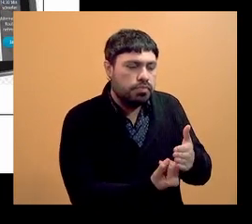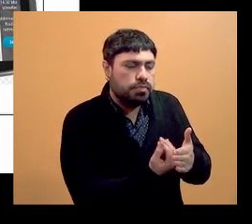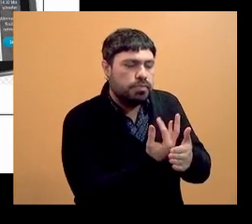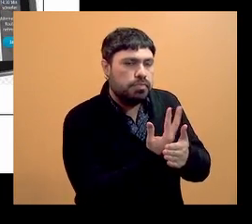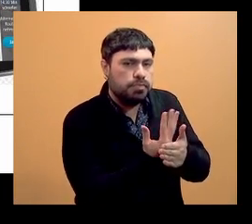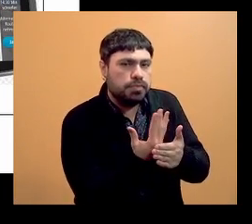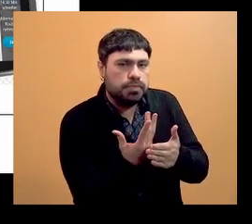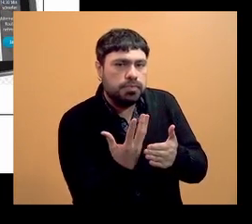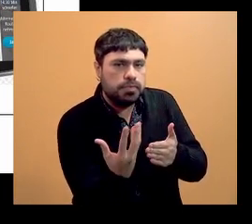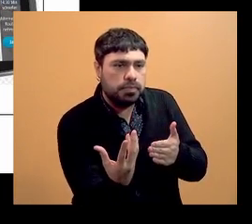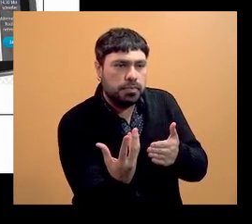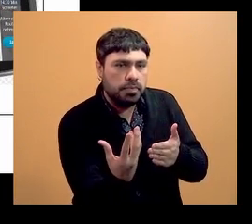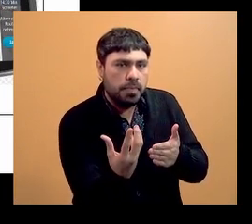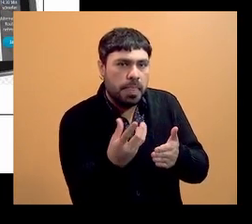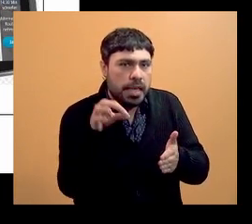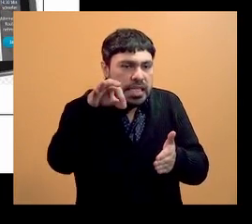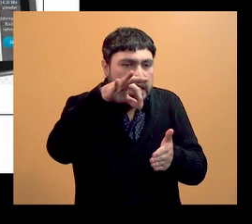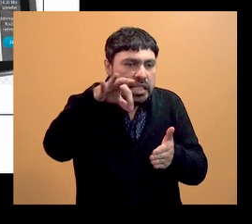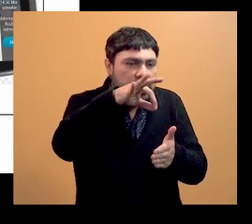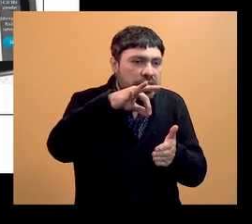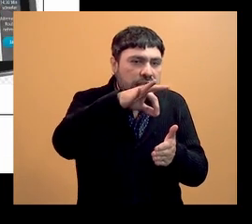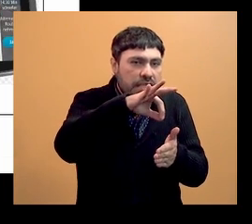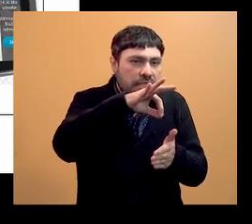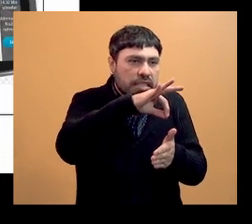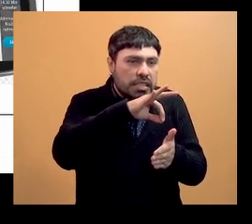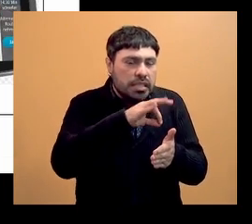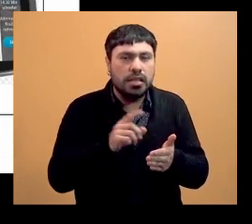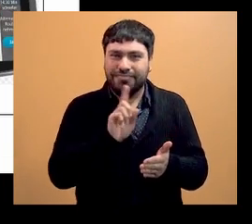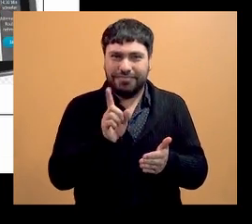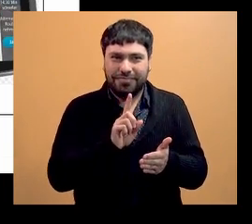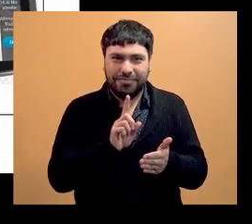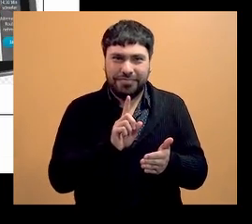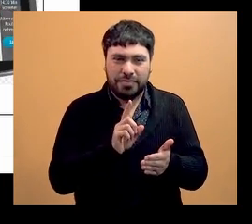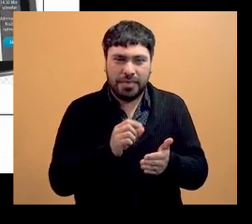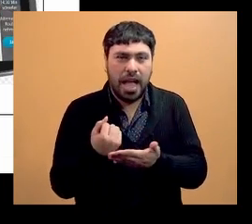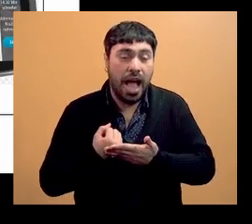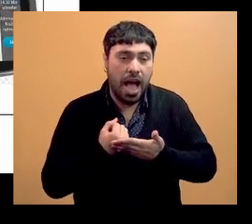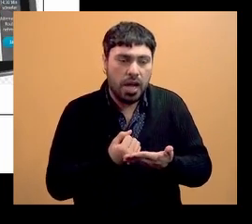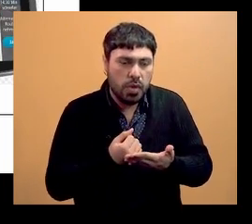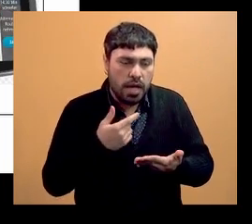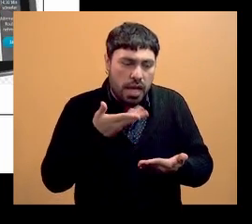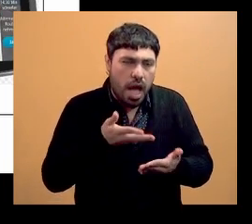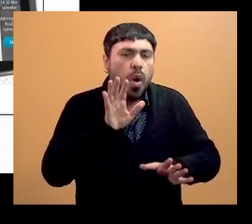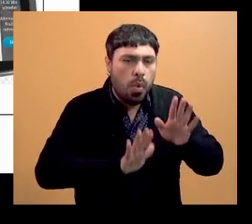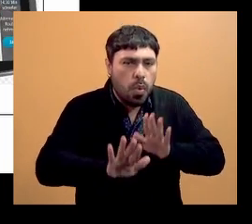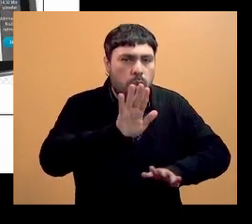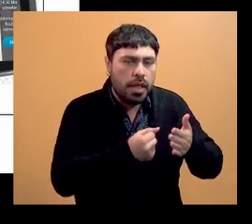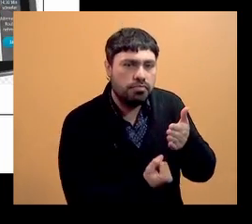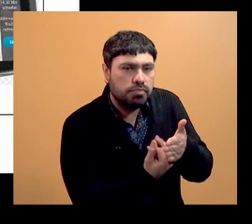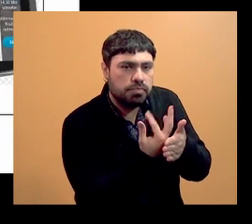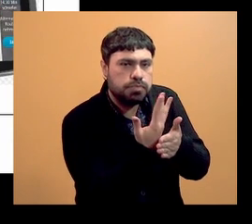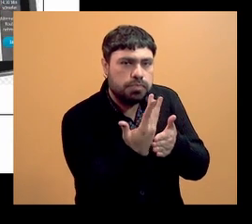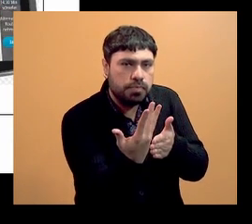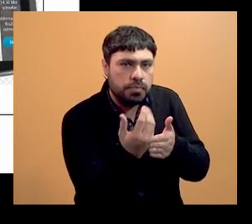ilegal también se puede hacer mediante imágenes satelitales, algo que es de vital importancia dentro de nuestro país. El control de desastres, desde